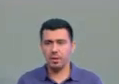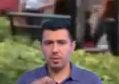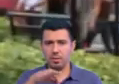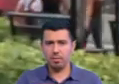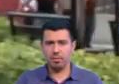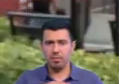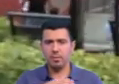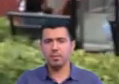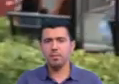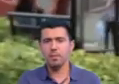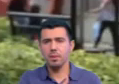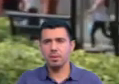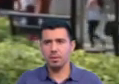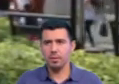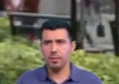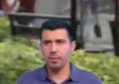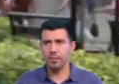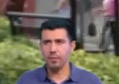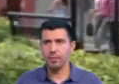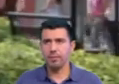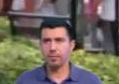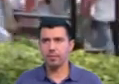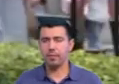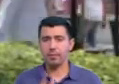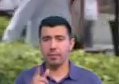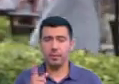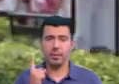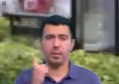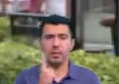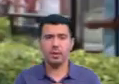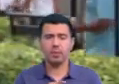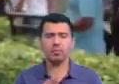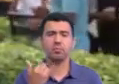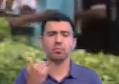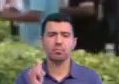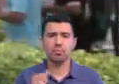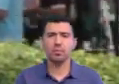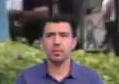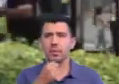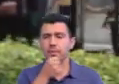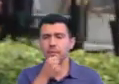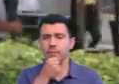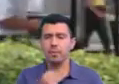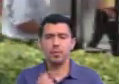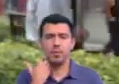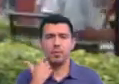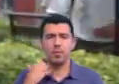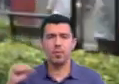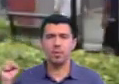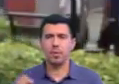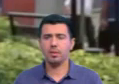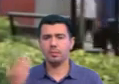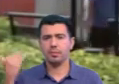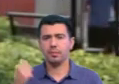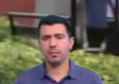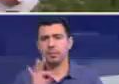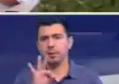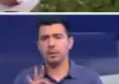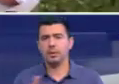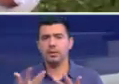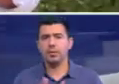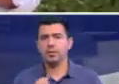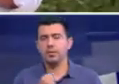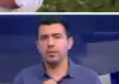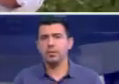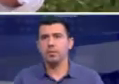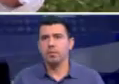interior esta denuncia se suma a la que ya venía manejando la personería del municipio de ocaña en contra de tres funcionarios secretarios de despacho de la